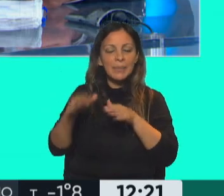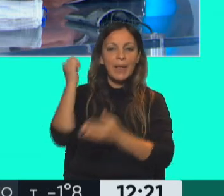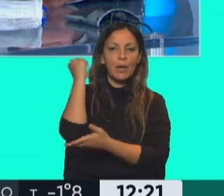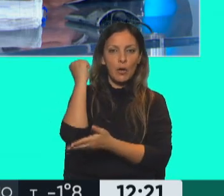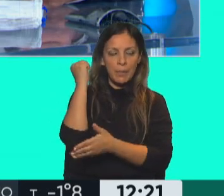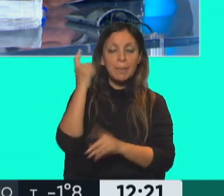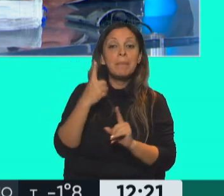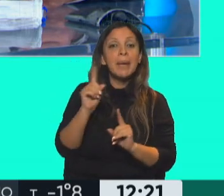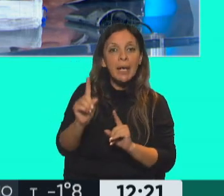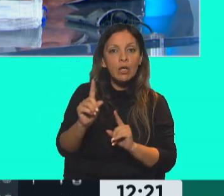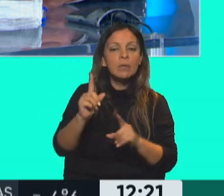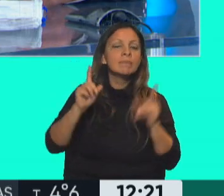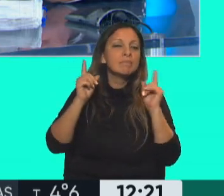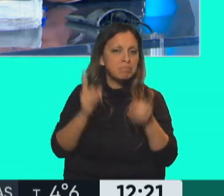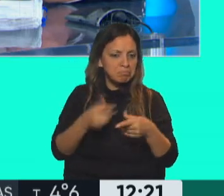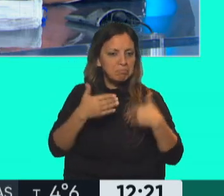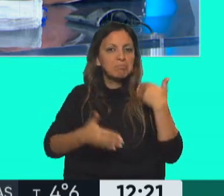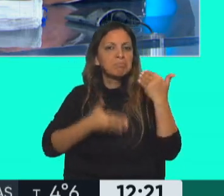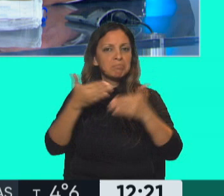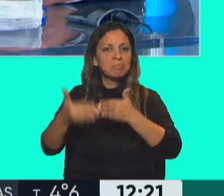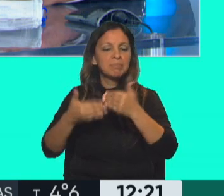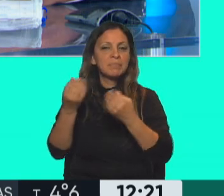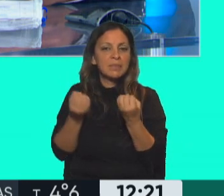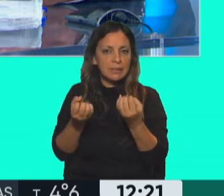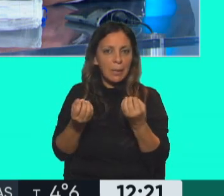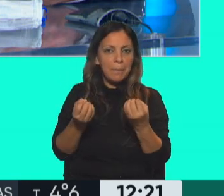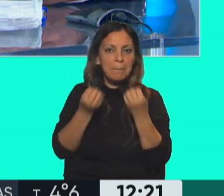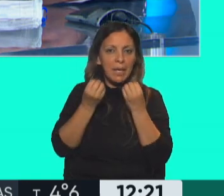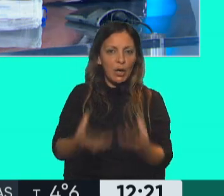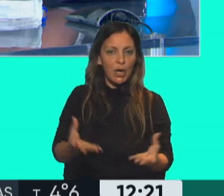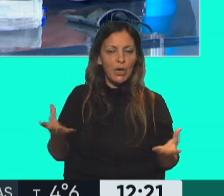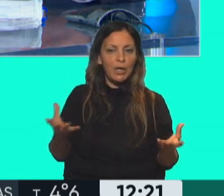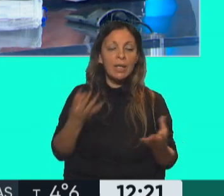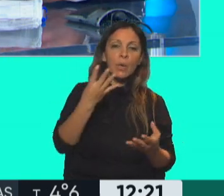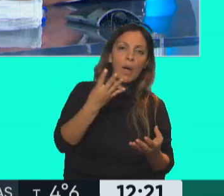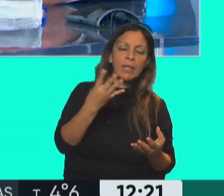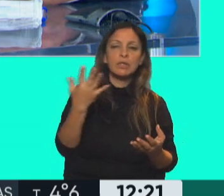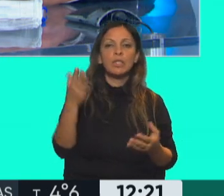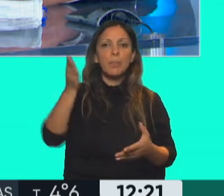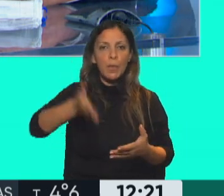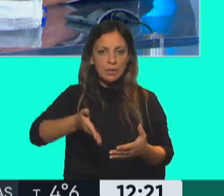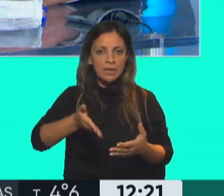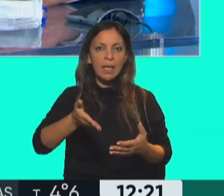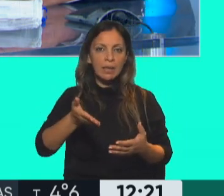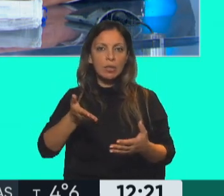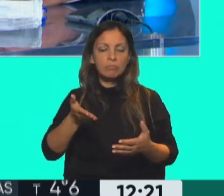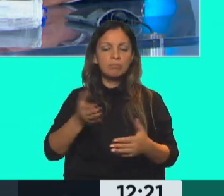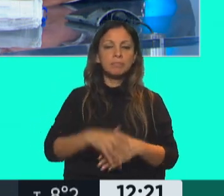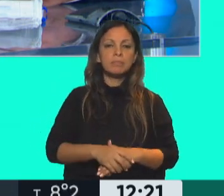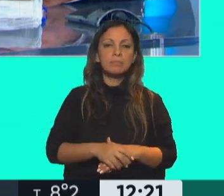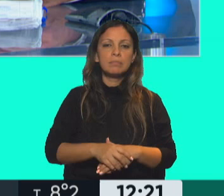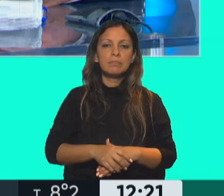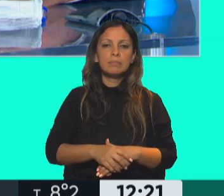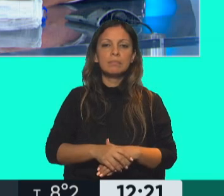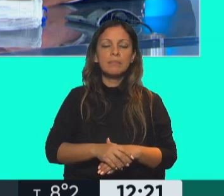Pero evidentemente seguimos con un buen ritmo de crecimiento, del 4, del 5%, estamos más o menos en esos niveles, y